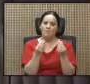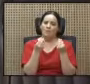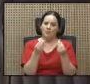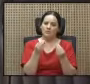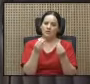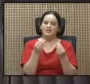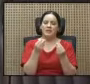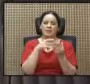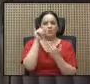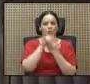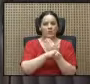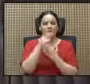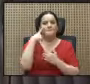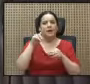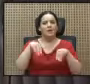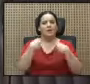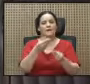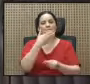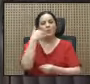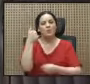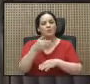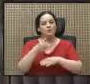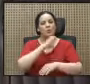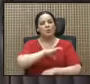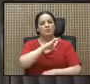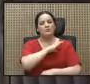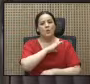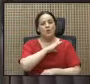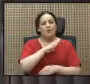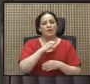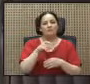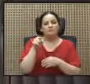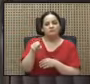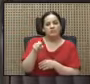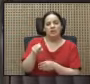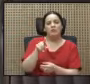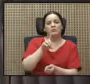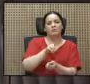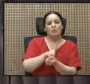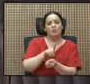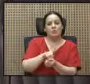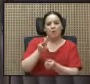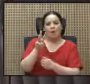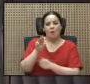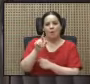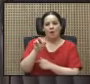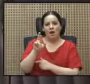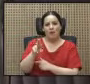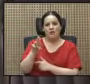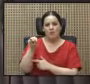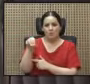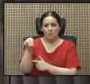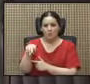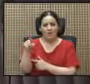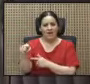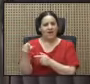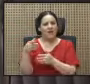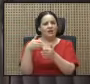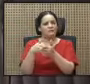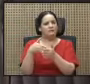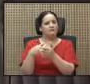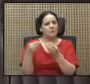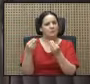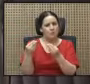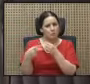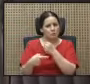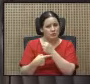dar mejores condiciones, en el cual el señor Walter Muñoz ha insistido en todo este tiempo y no ha sido convocado